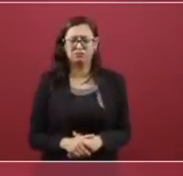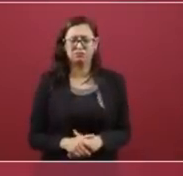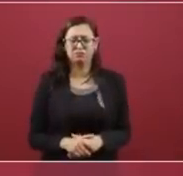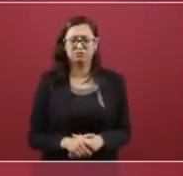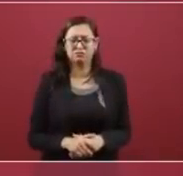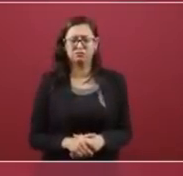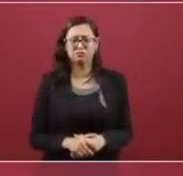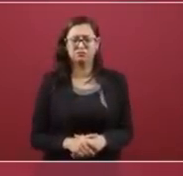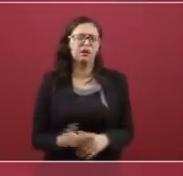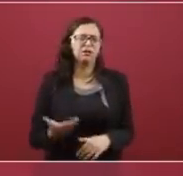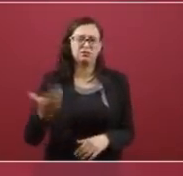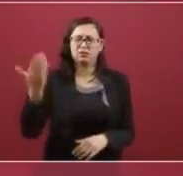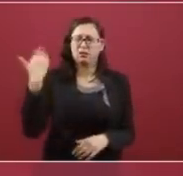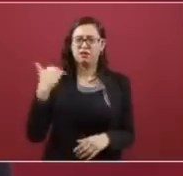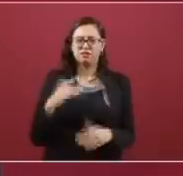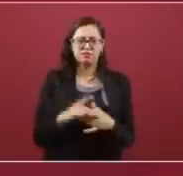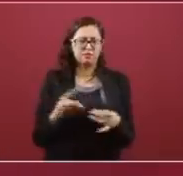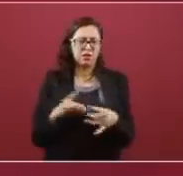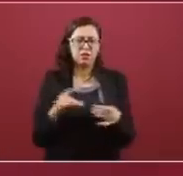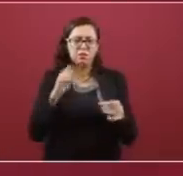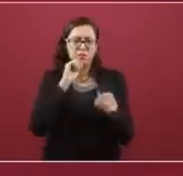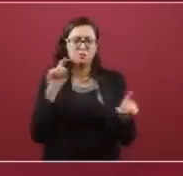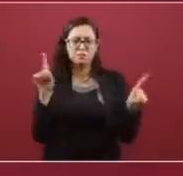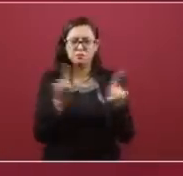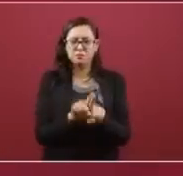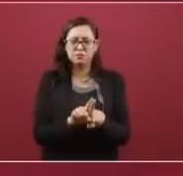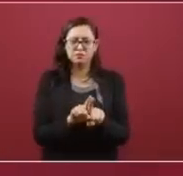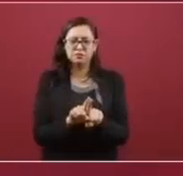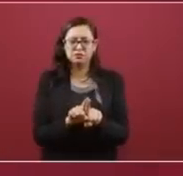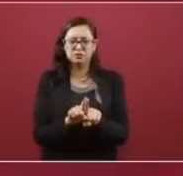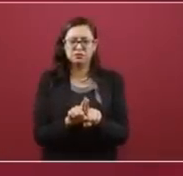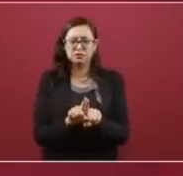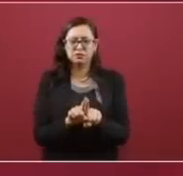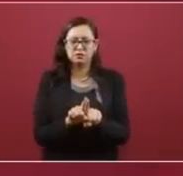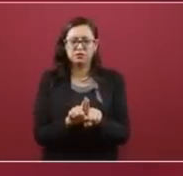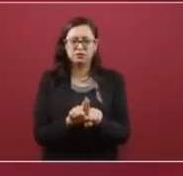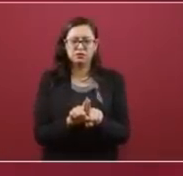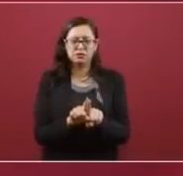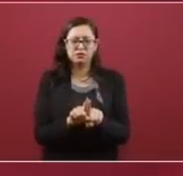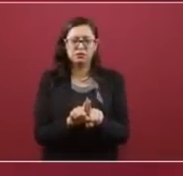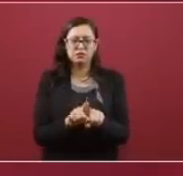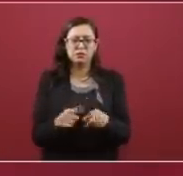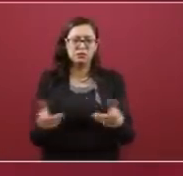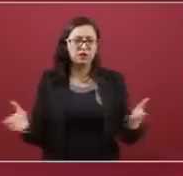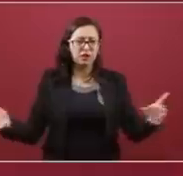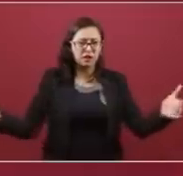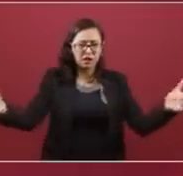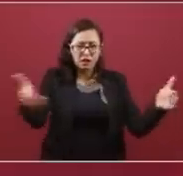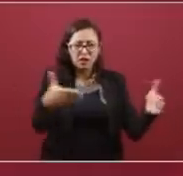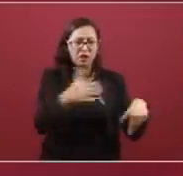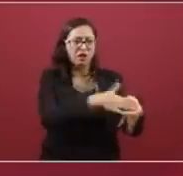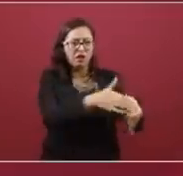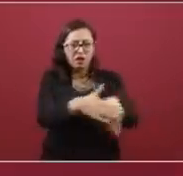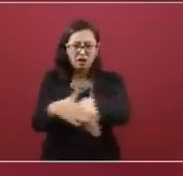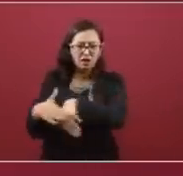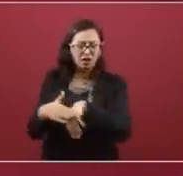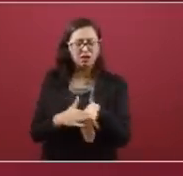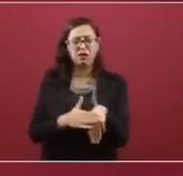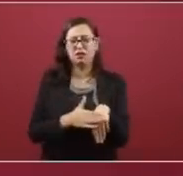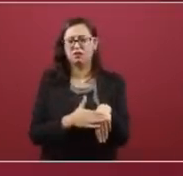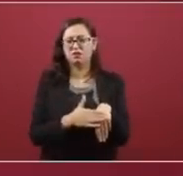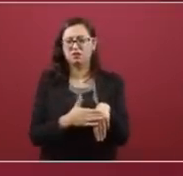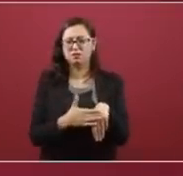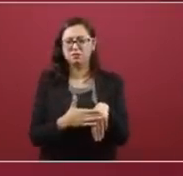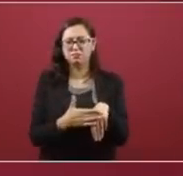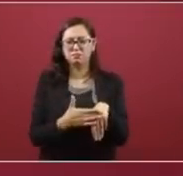hablábamos de eso, de que en vez de estar convocando a